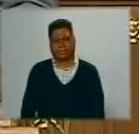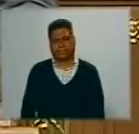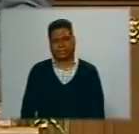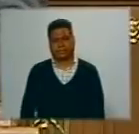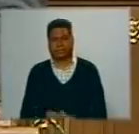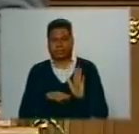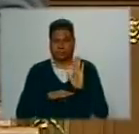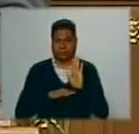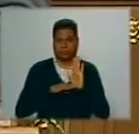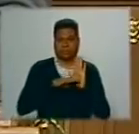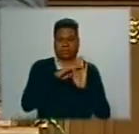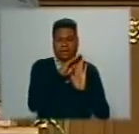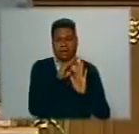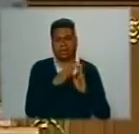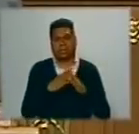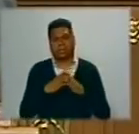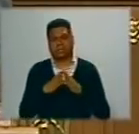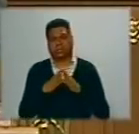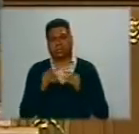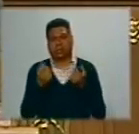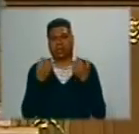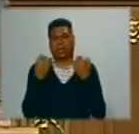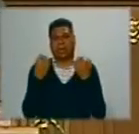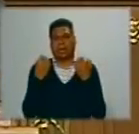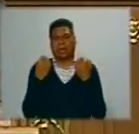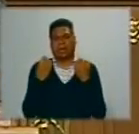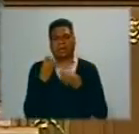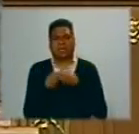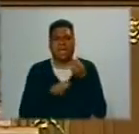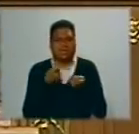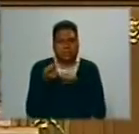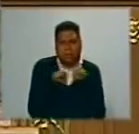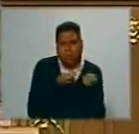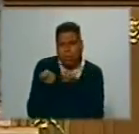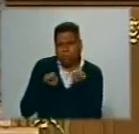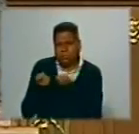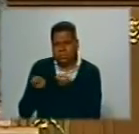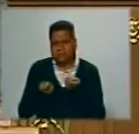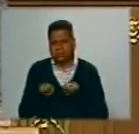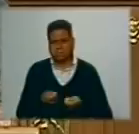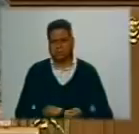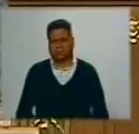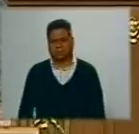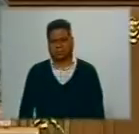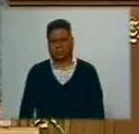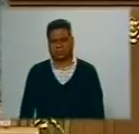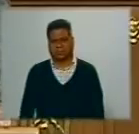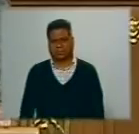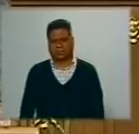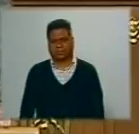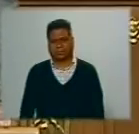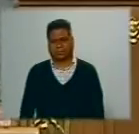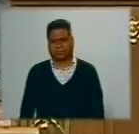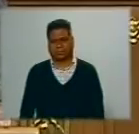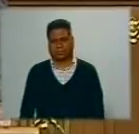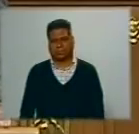Superar los efectos de las prácticas monopólicas, oligopólicas y de